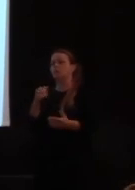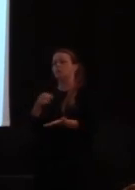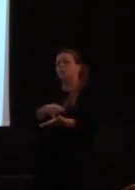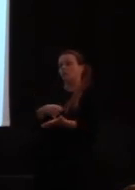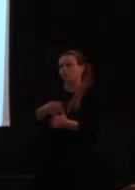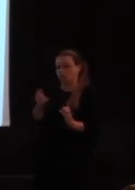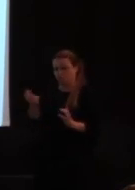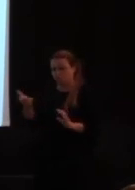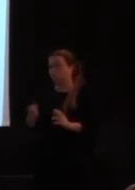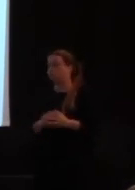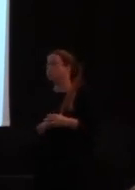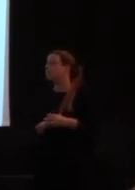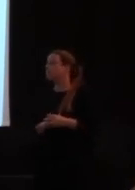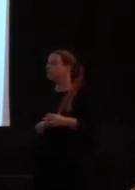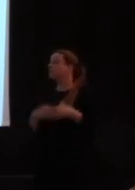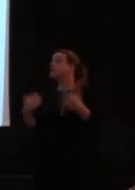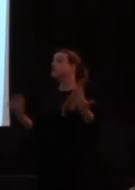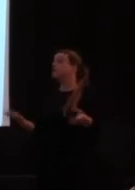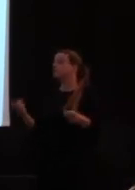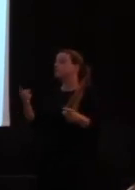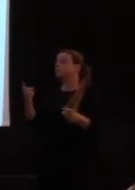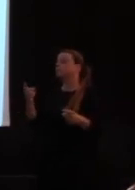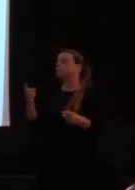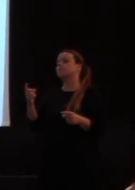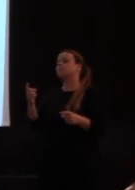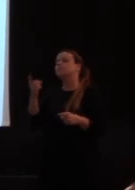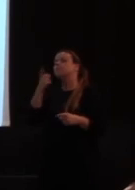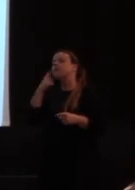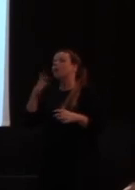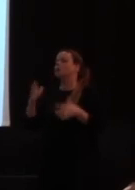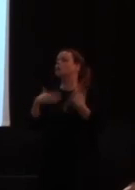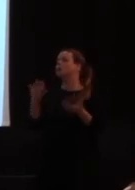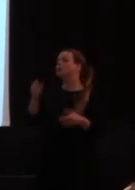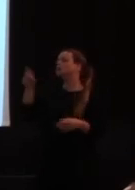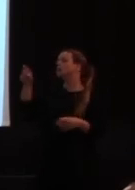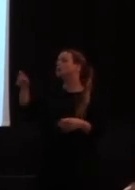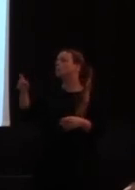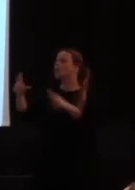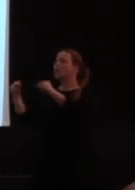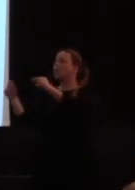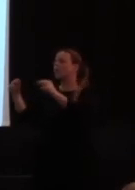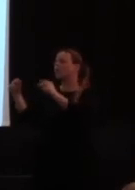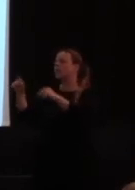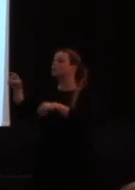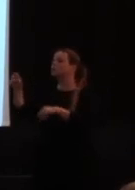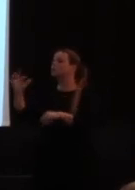clase. Entonces, ¿qué hace? En lugar de decir aquello, venga, por sorpresa, tú que estás charlando, cada pan